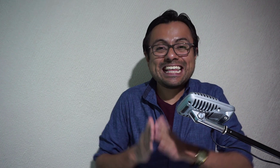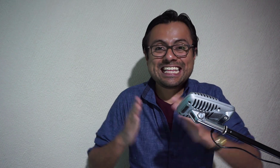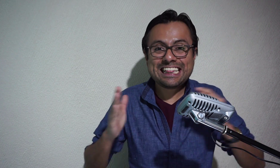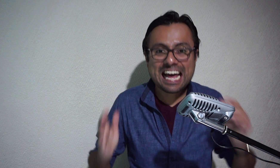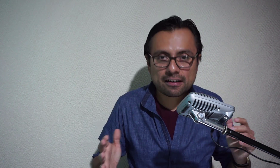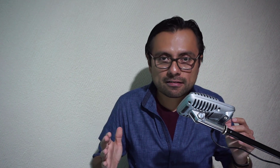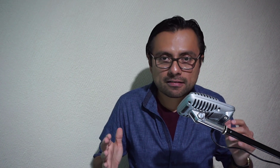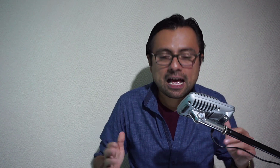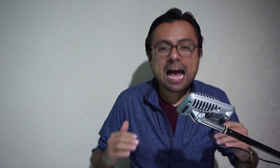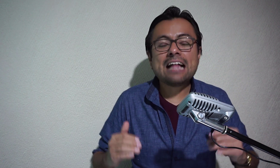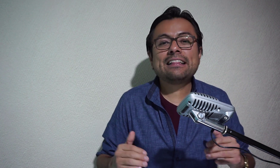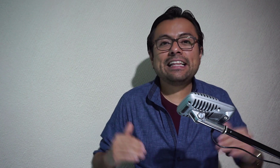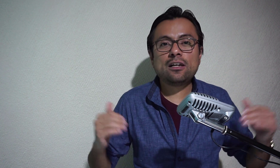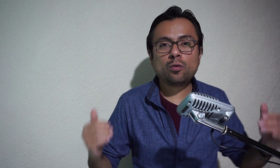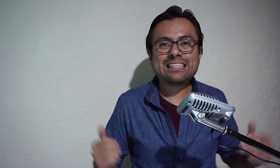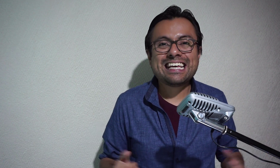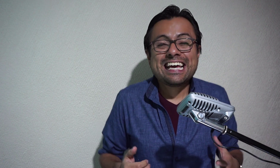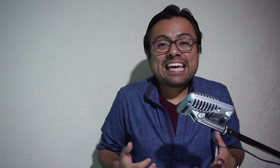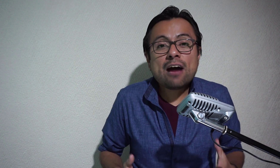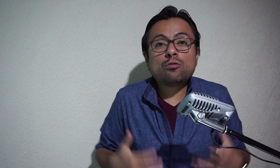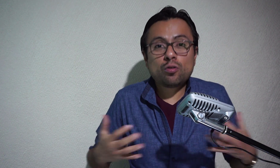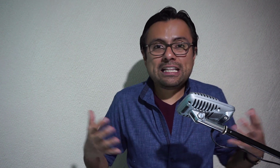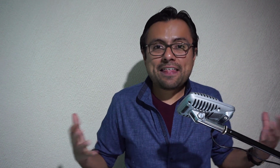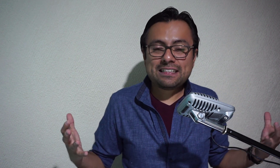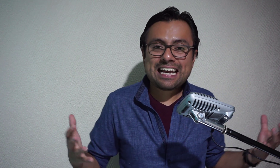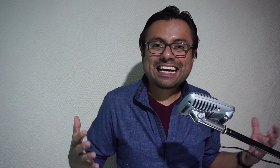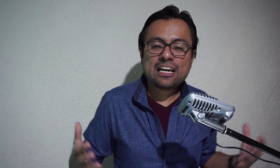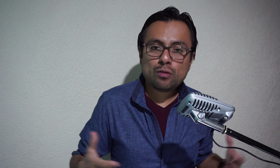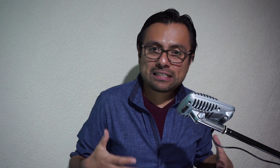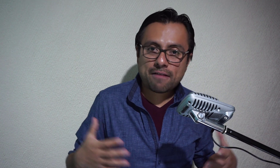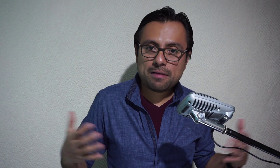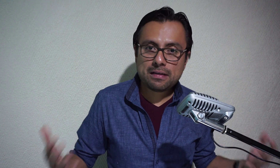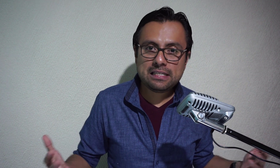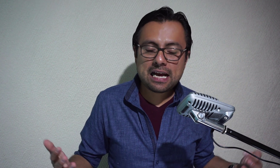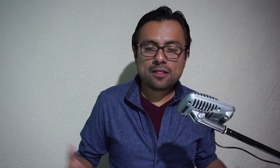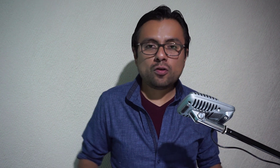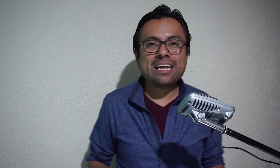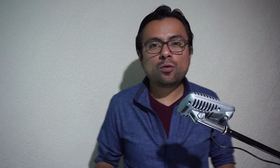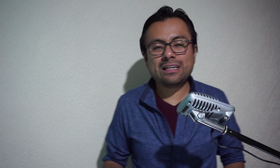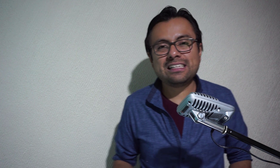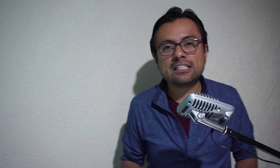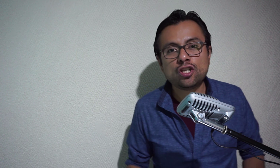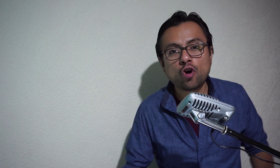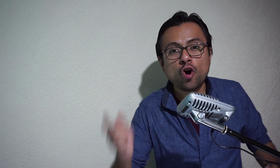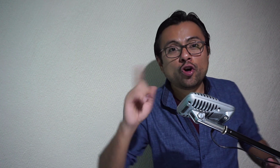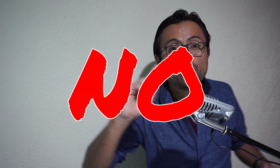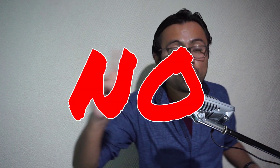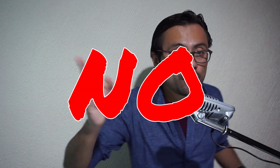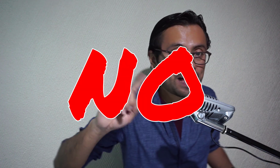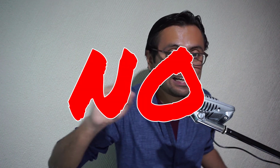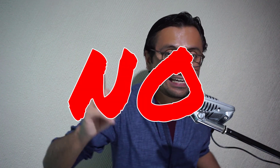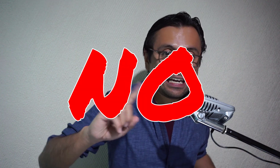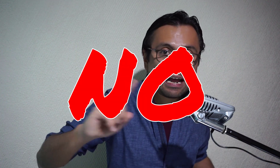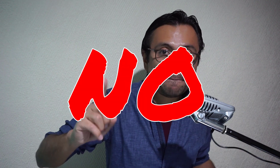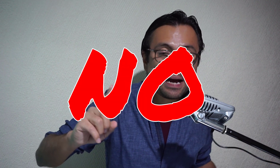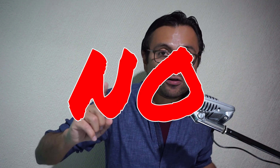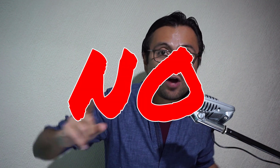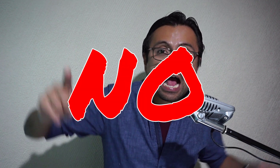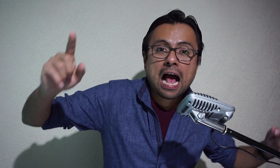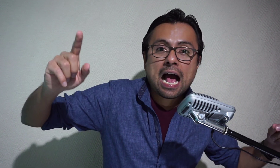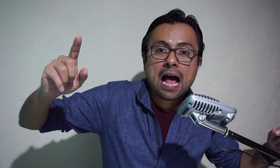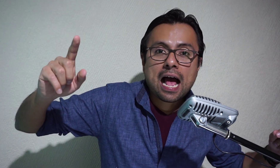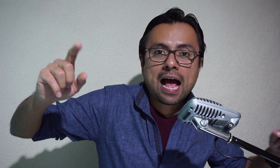acreditar ante el juez que autoridad es la que lo estaba investigando el juez decidió no darle el